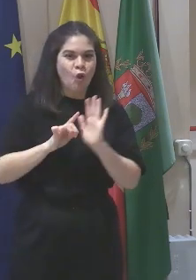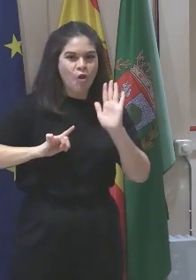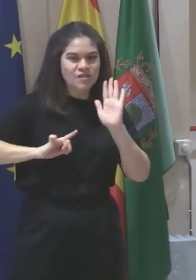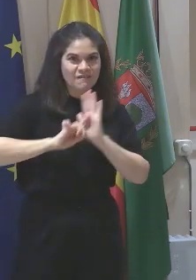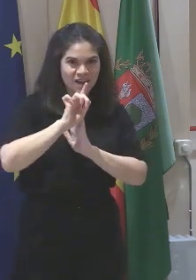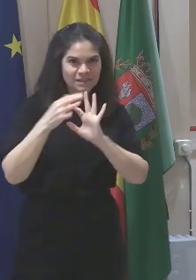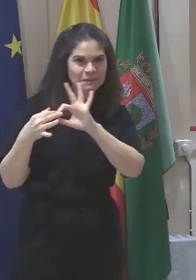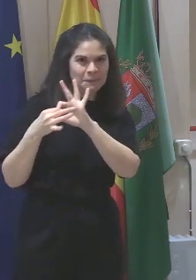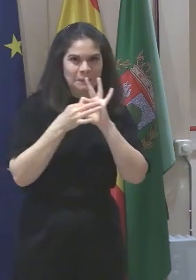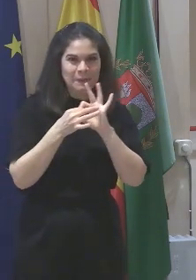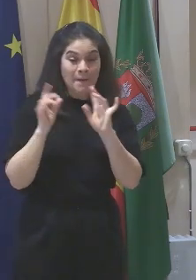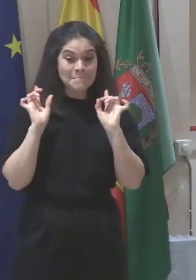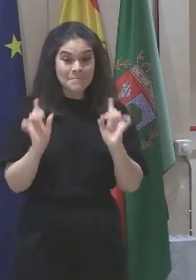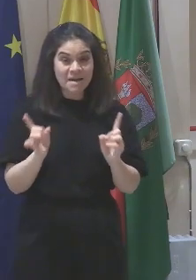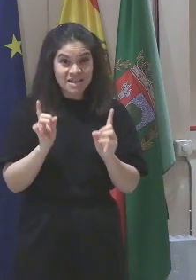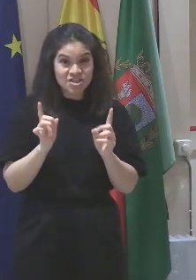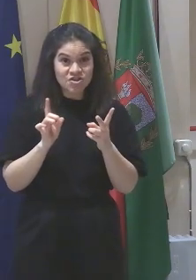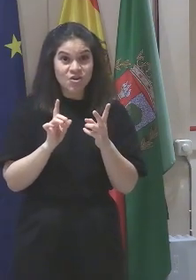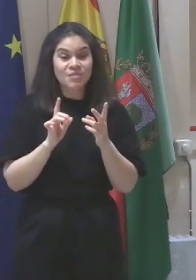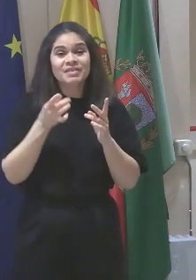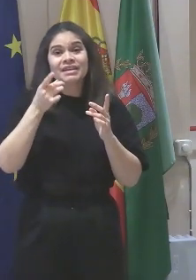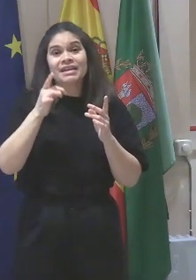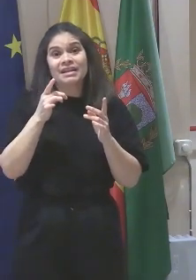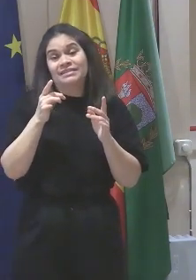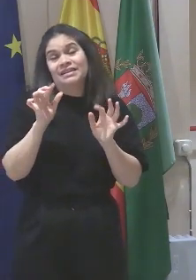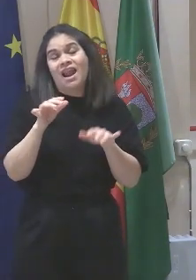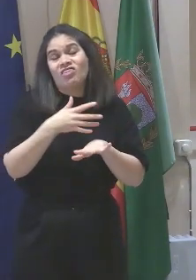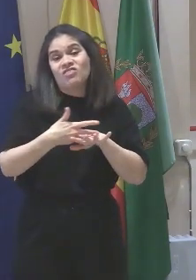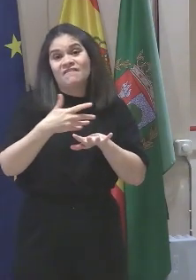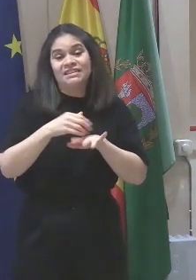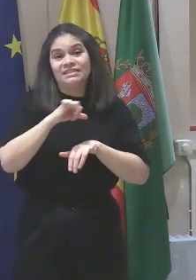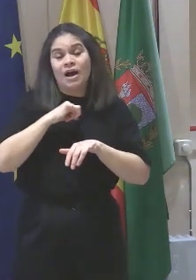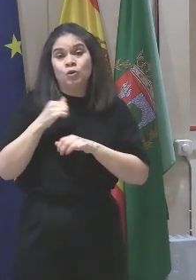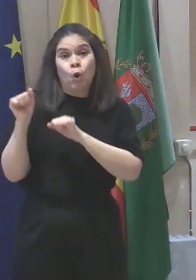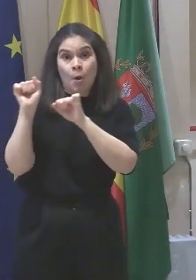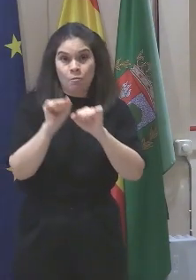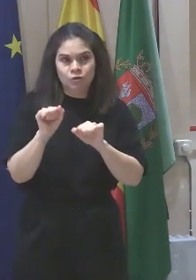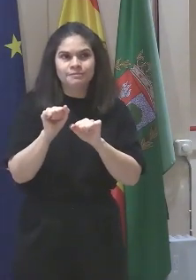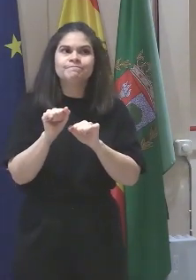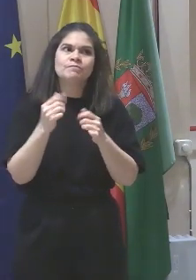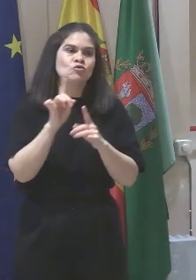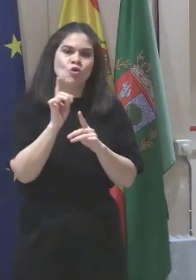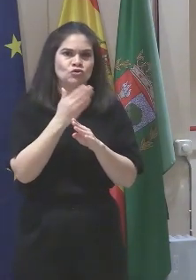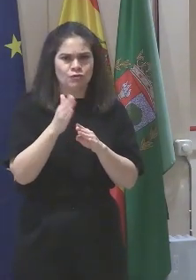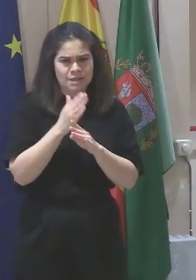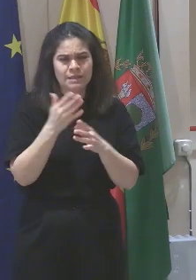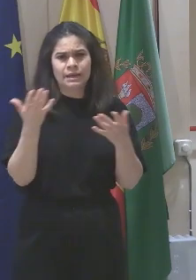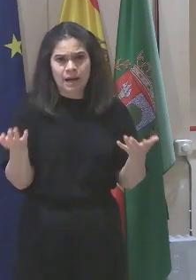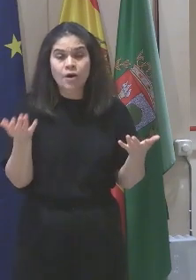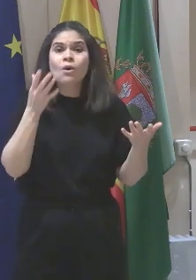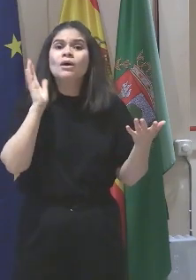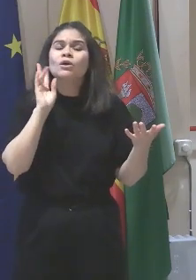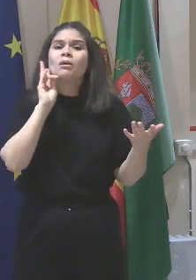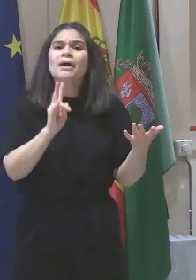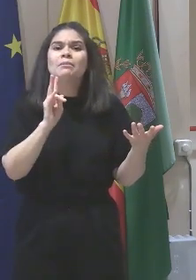avances en prevención de la diabetes autoinmune. Desde luego que no es suficiente y aunque, como veremos,